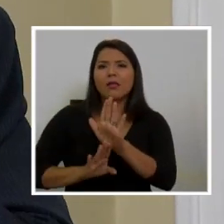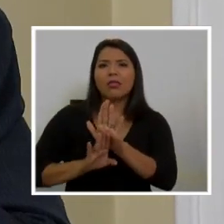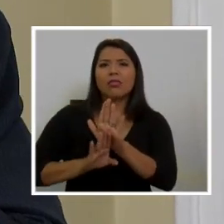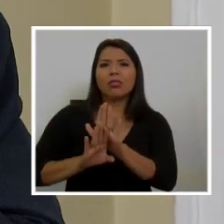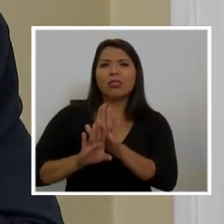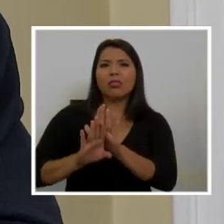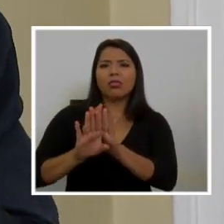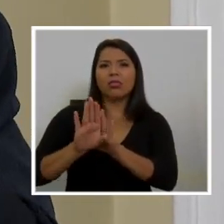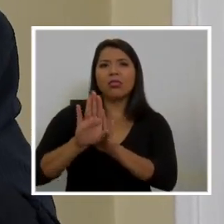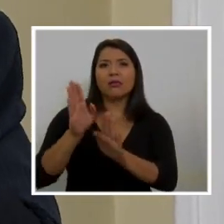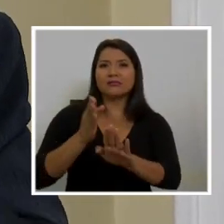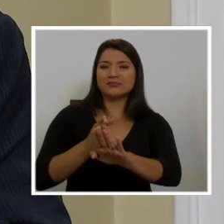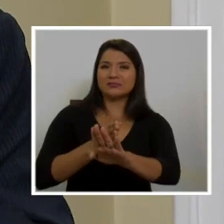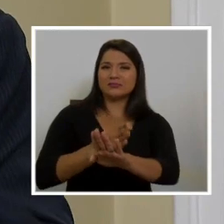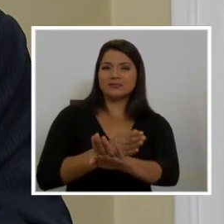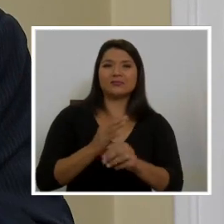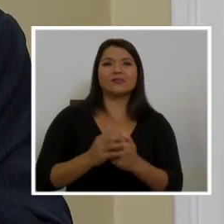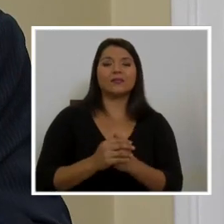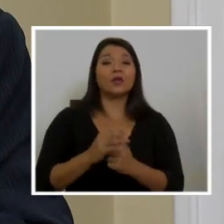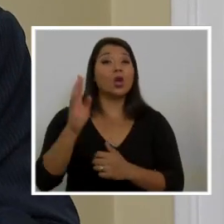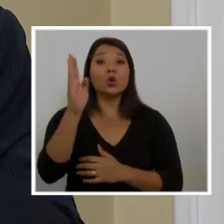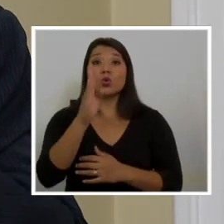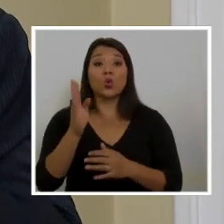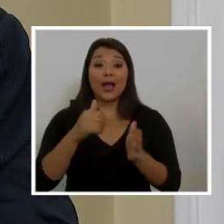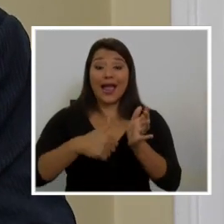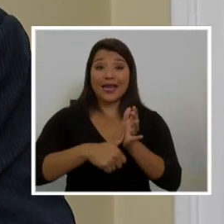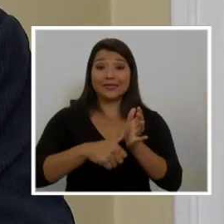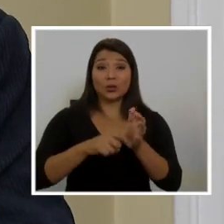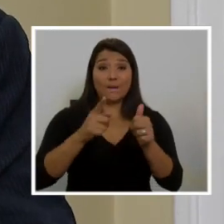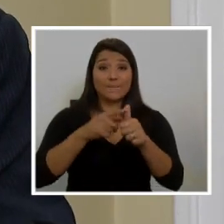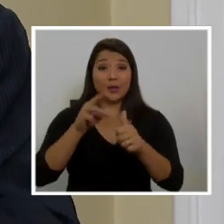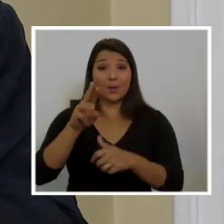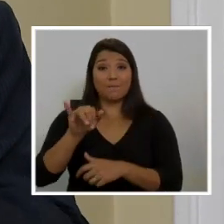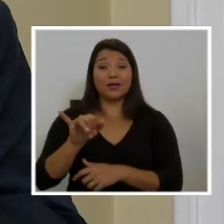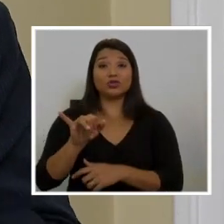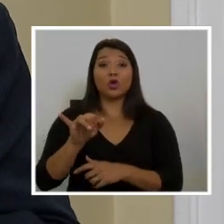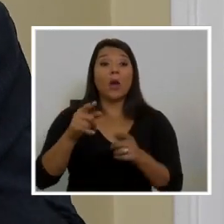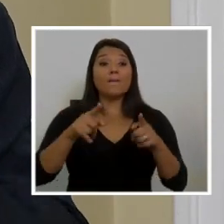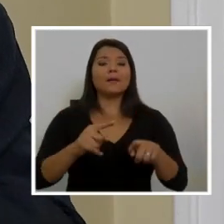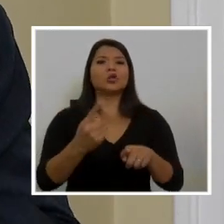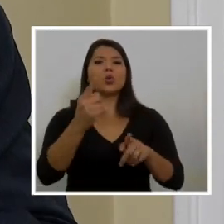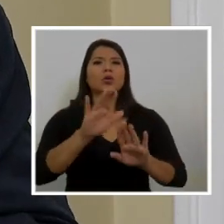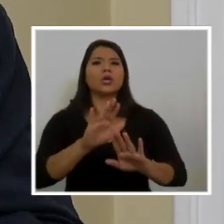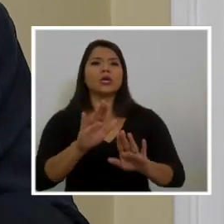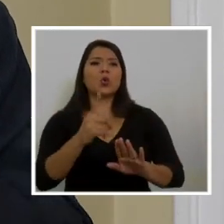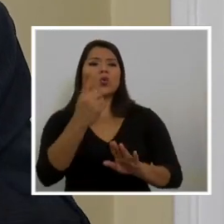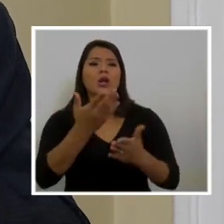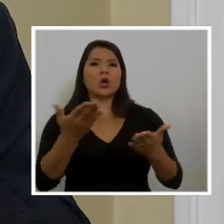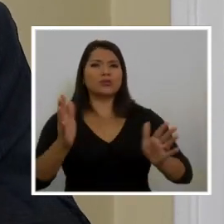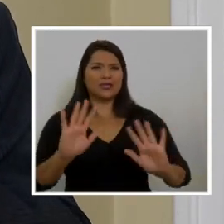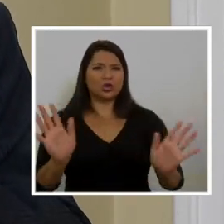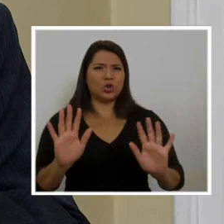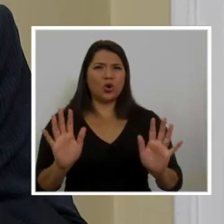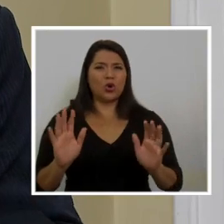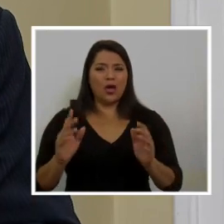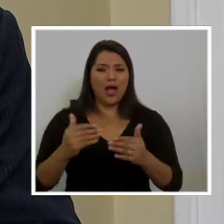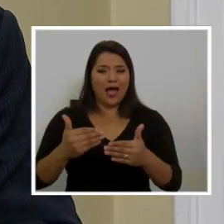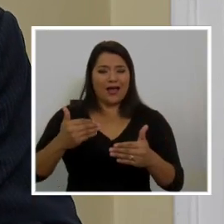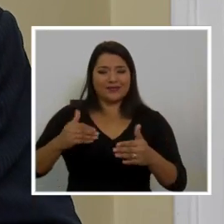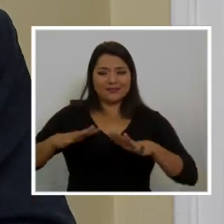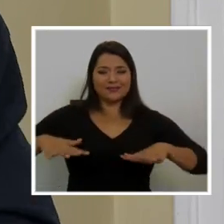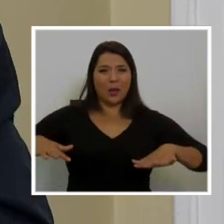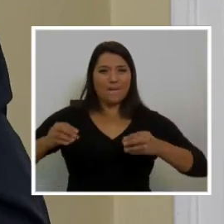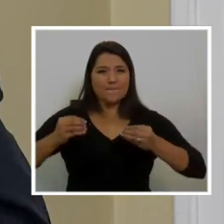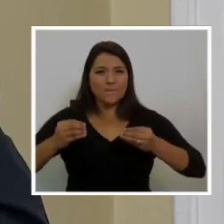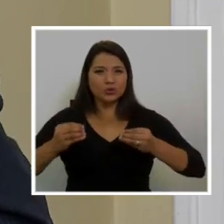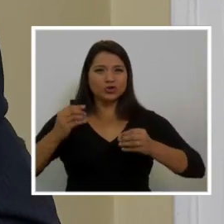en el escenario político. Nunca una elección del 1 de mayo es una sola cosa, es el movimiento, muchas fuerzas para muchos fines